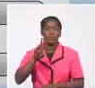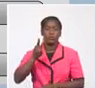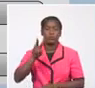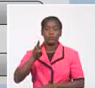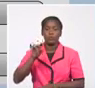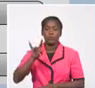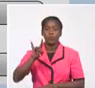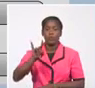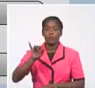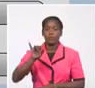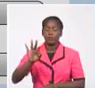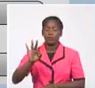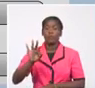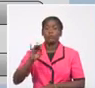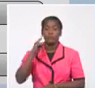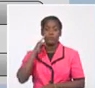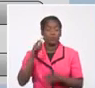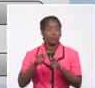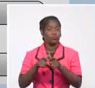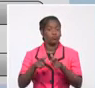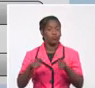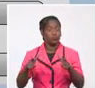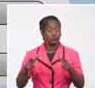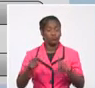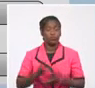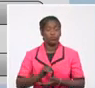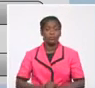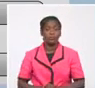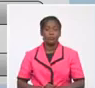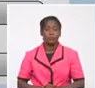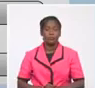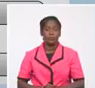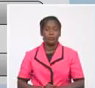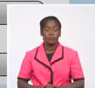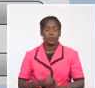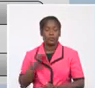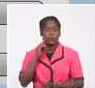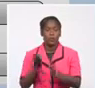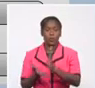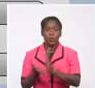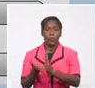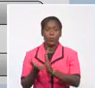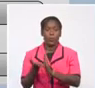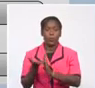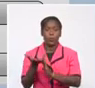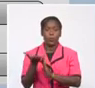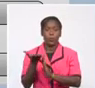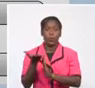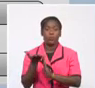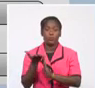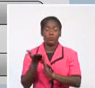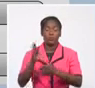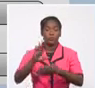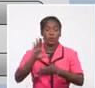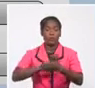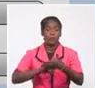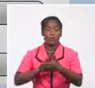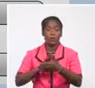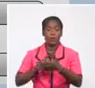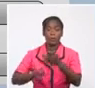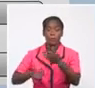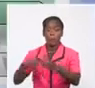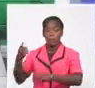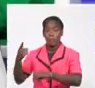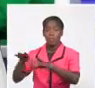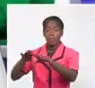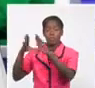1.436.398, y una letalidad, como ya habíamos dicho, superior a la del mundo, de